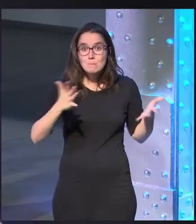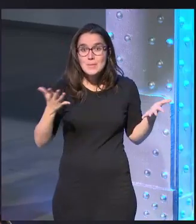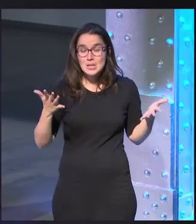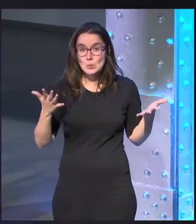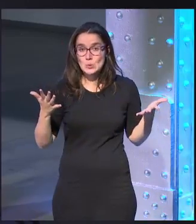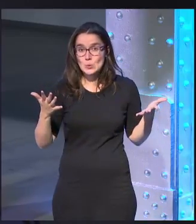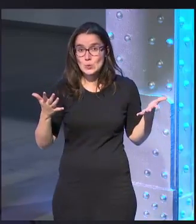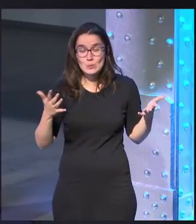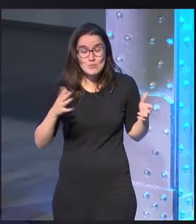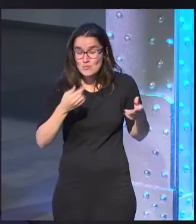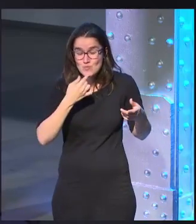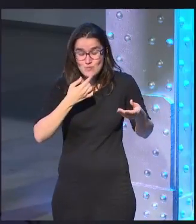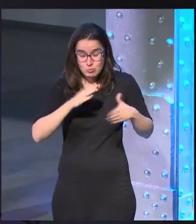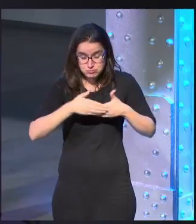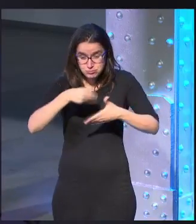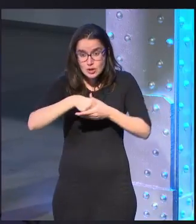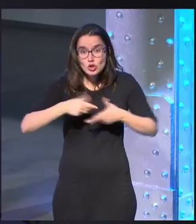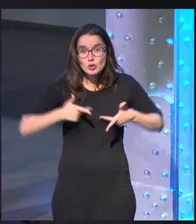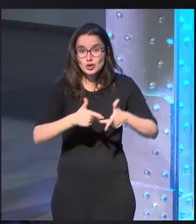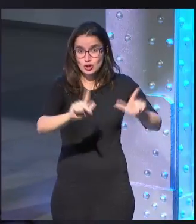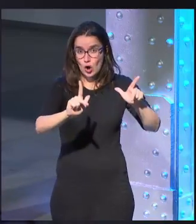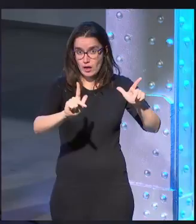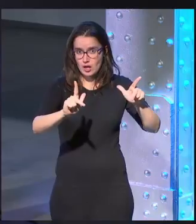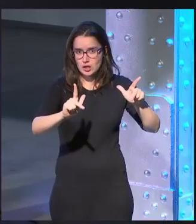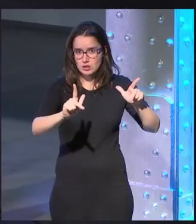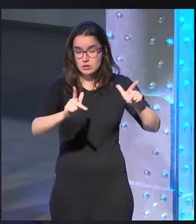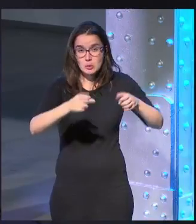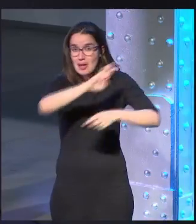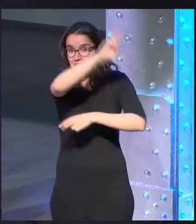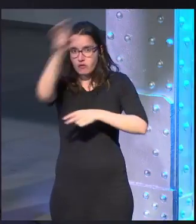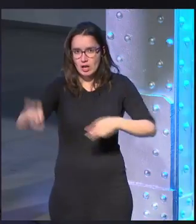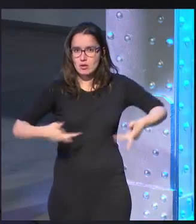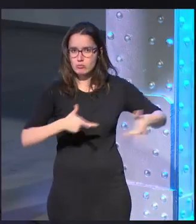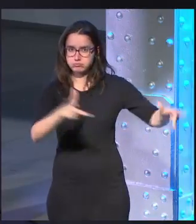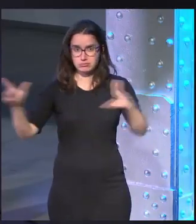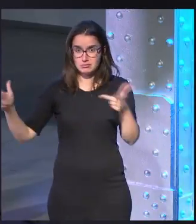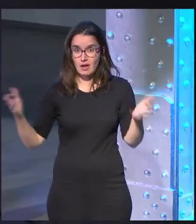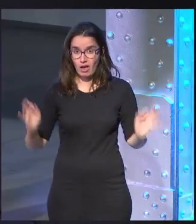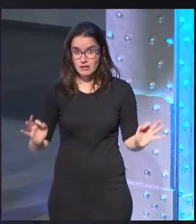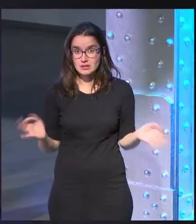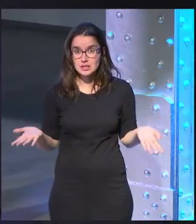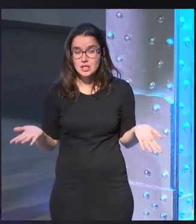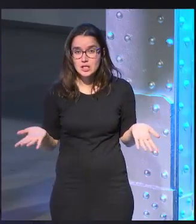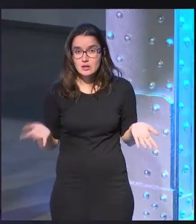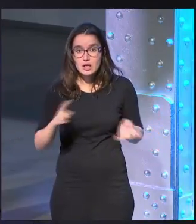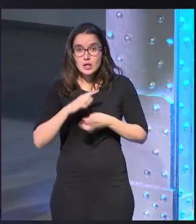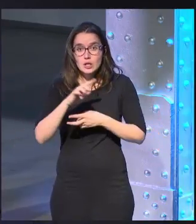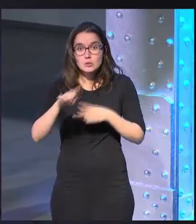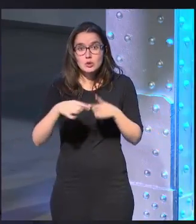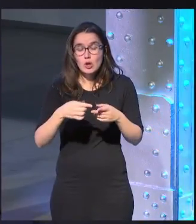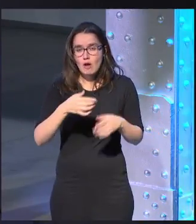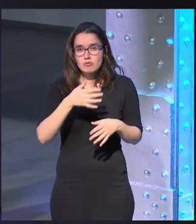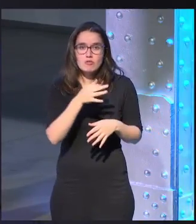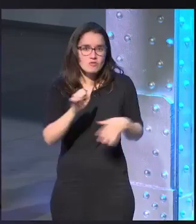estaba dado decirlo. Que son tolerantes ante los diferentes. Son tolerantes. Y luego tienen